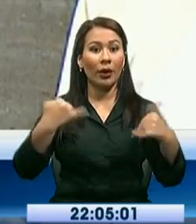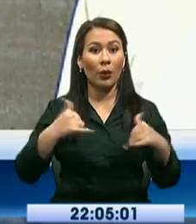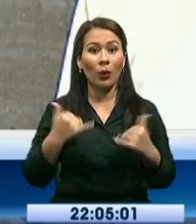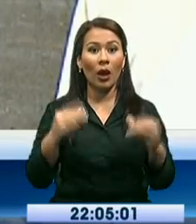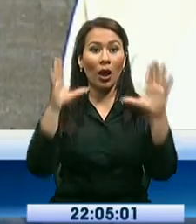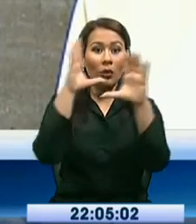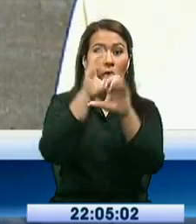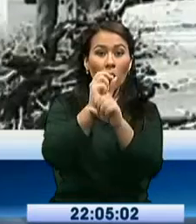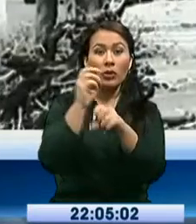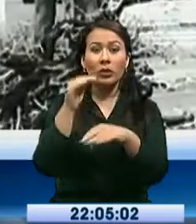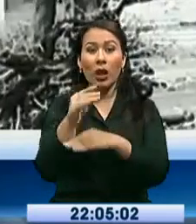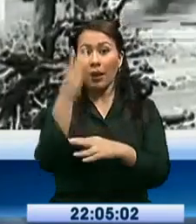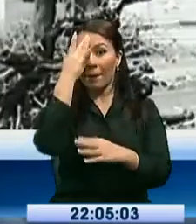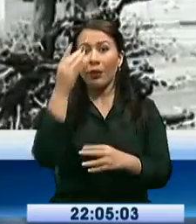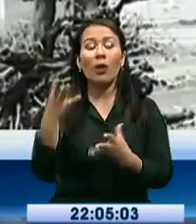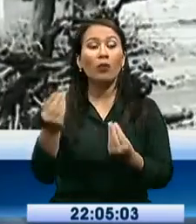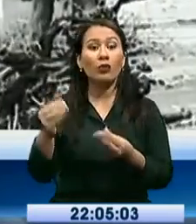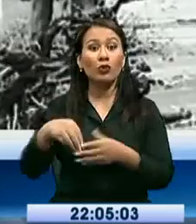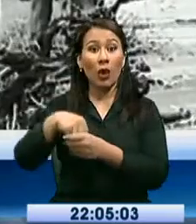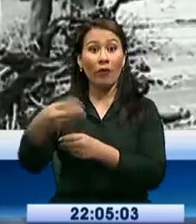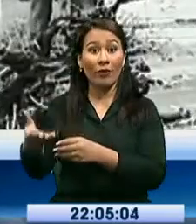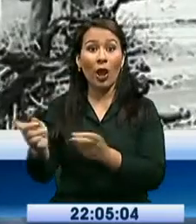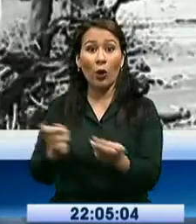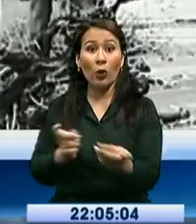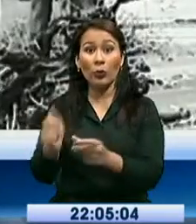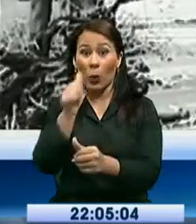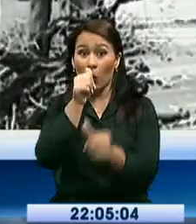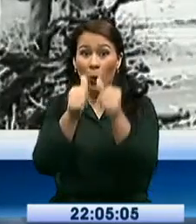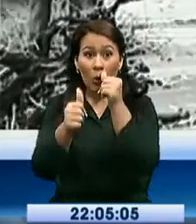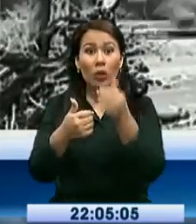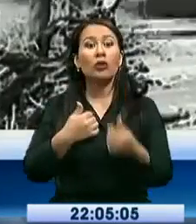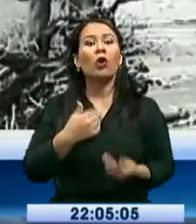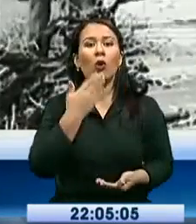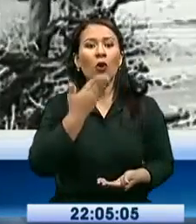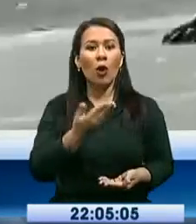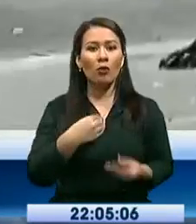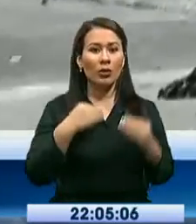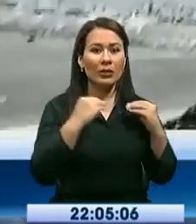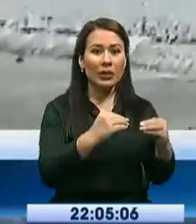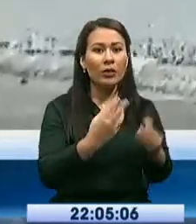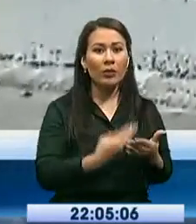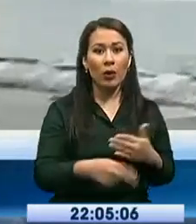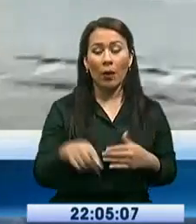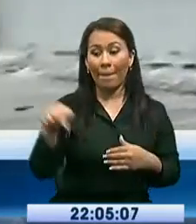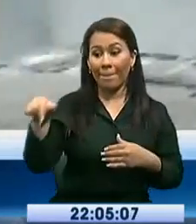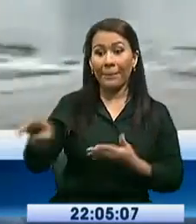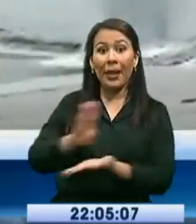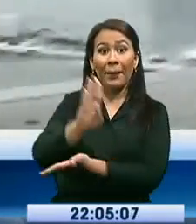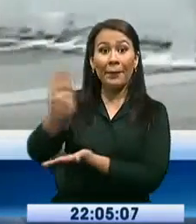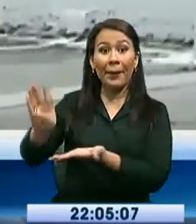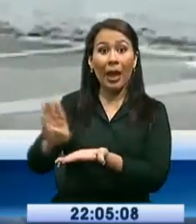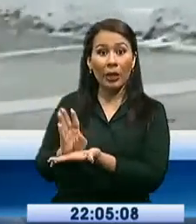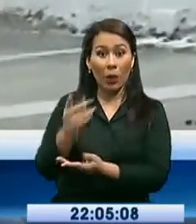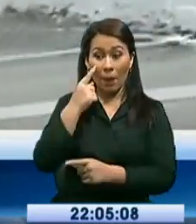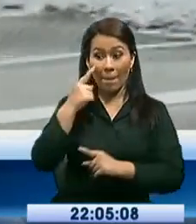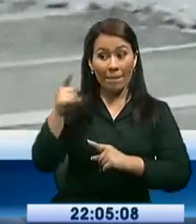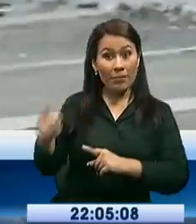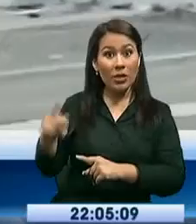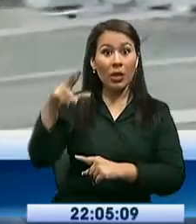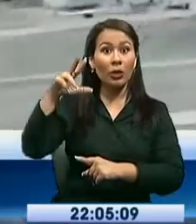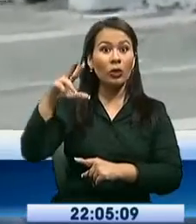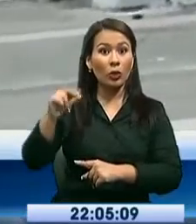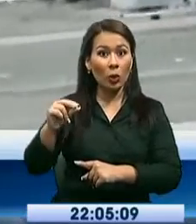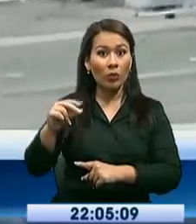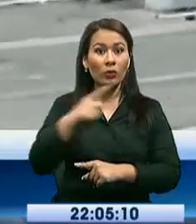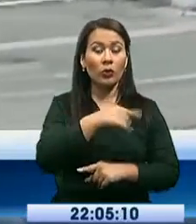es la droga que hay. Si yo los controlo en la casa y ellos afuera, ¿cómo lo puedo controlar? Y decir, no, mira, esto aquí en el barrio no hay, así que tú no perdiste ni en mi casa ni en el barrio, entonces